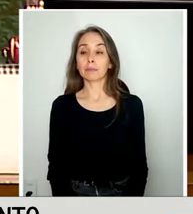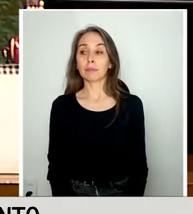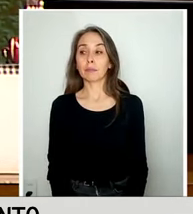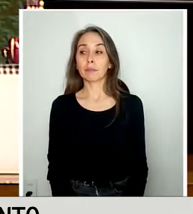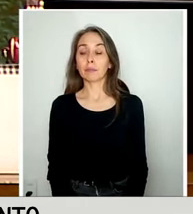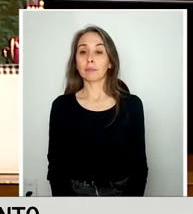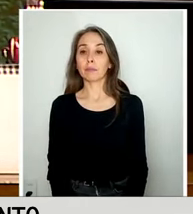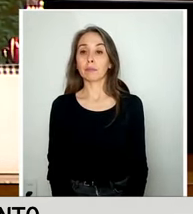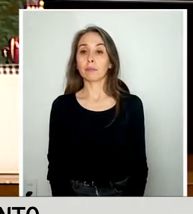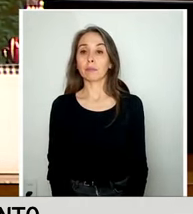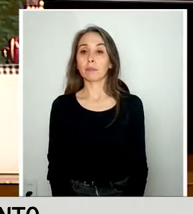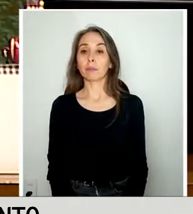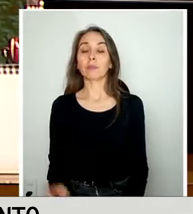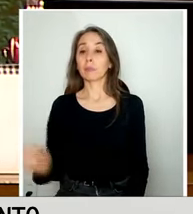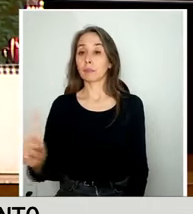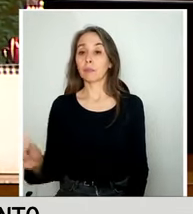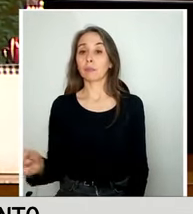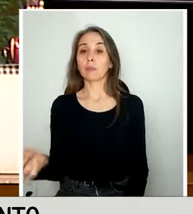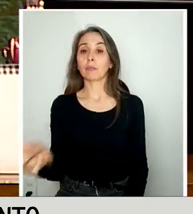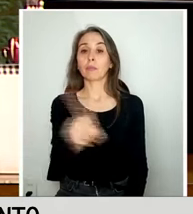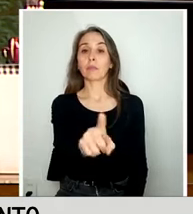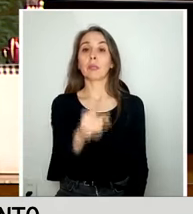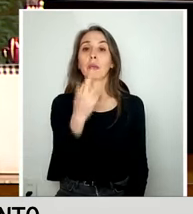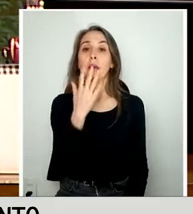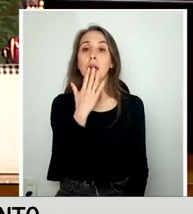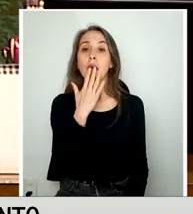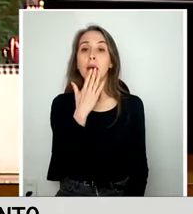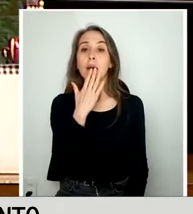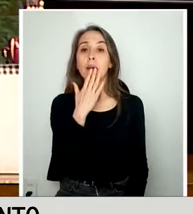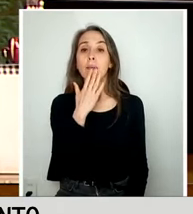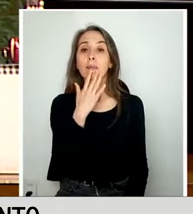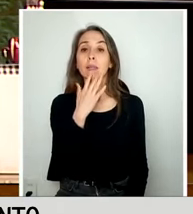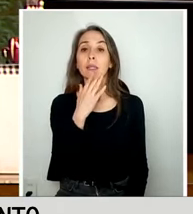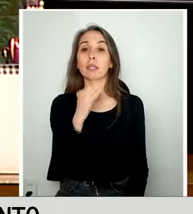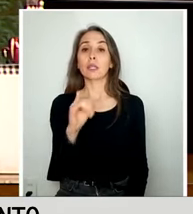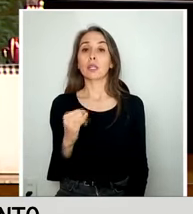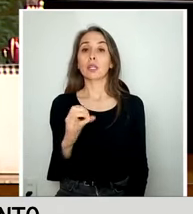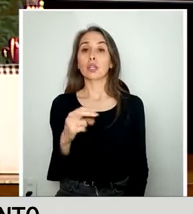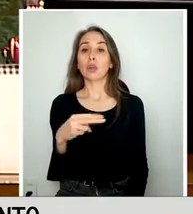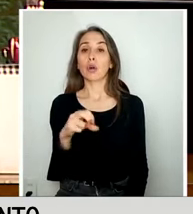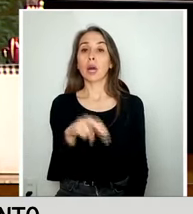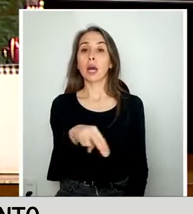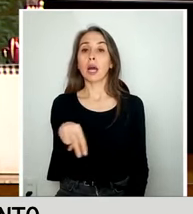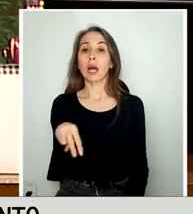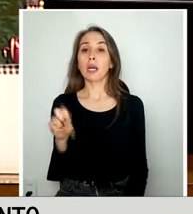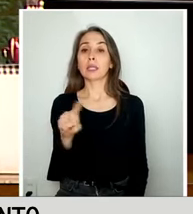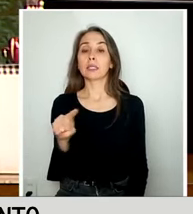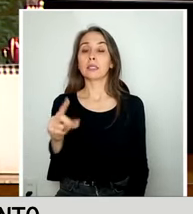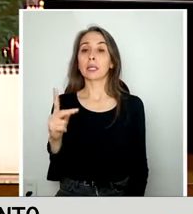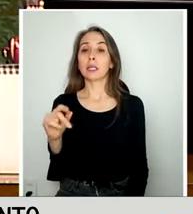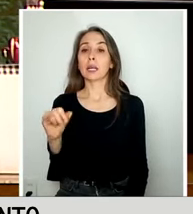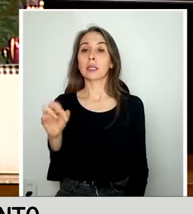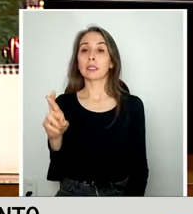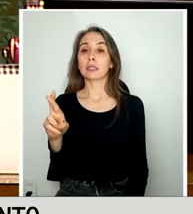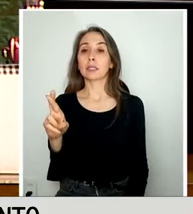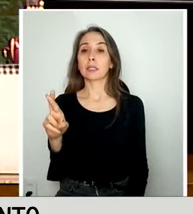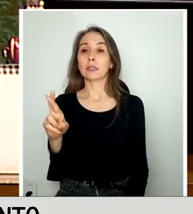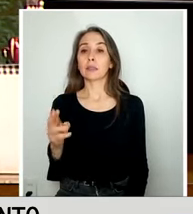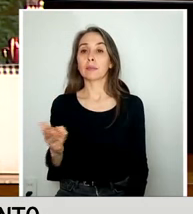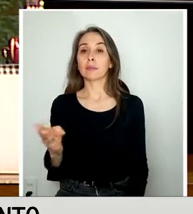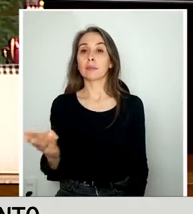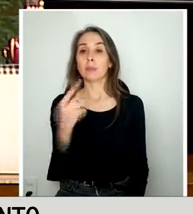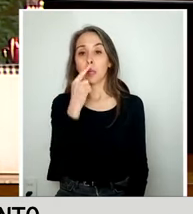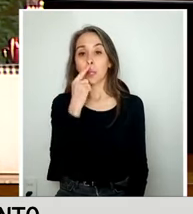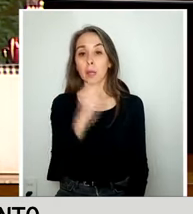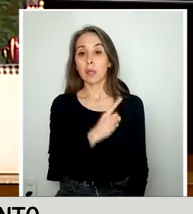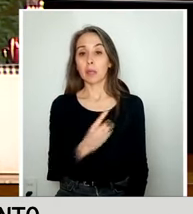le ofrecemos la palabra a Don Johannes kaiser diputado Kaiser